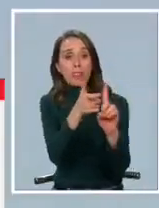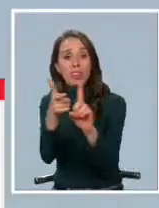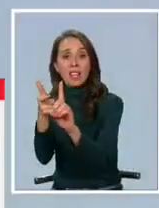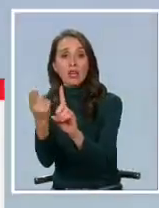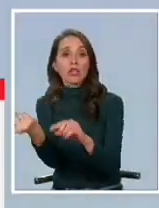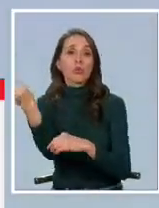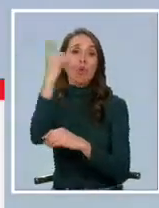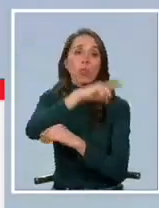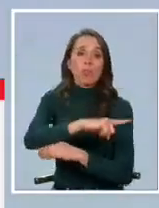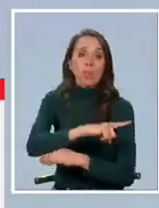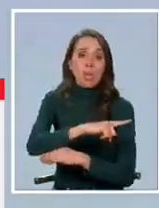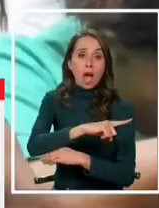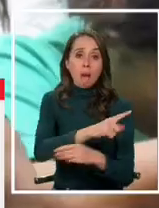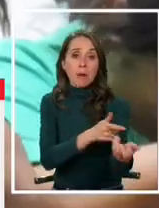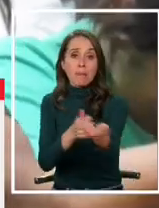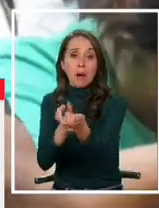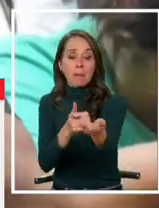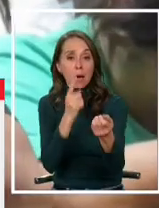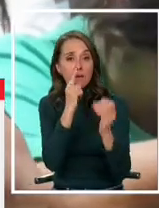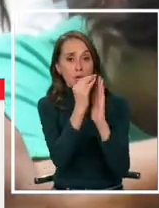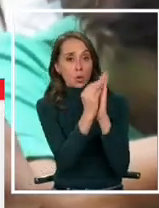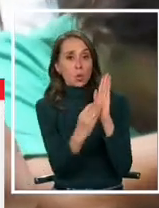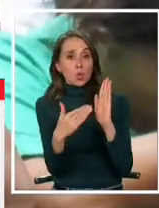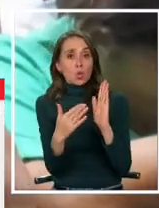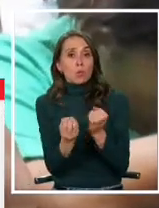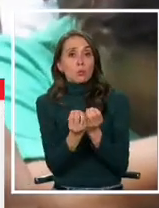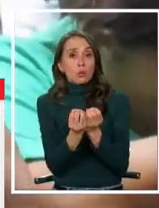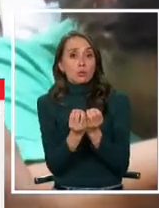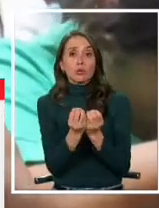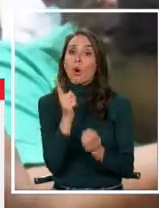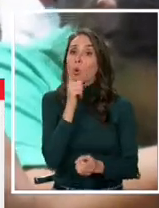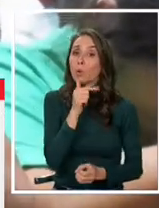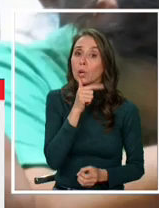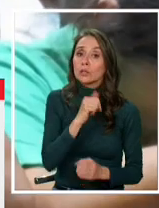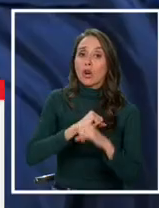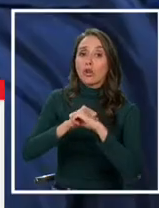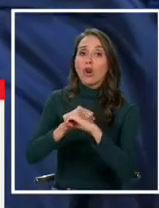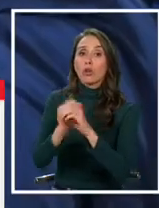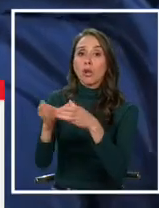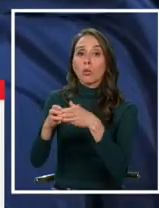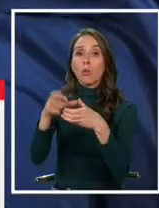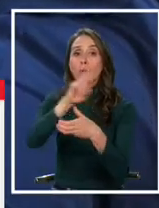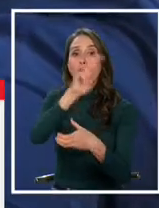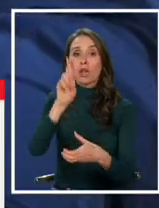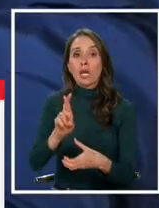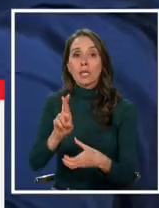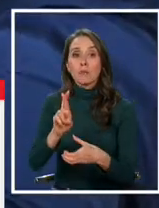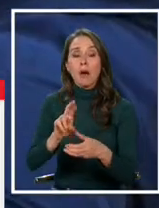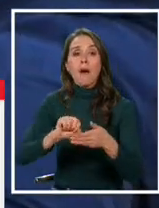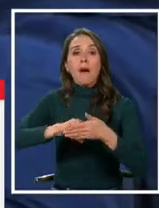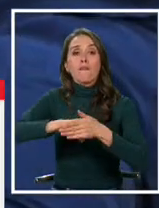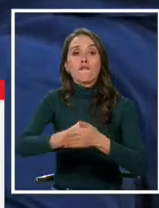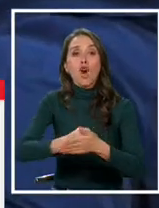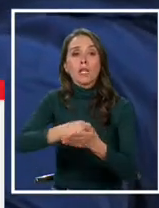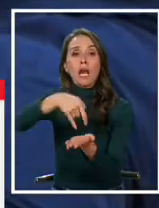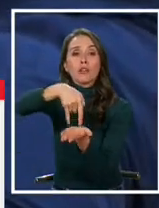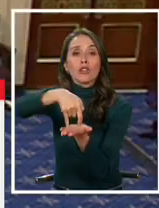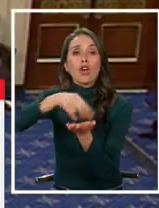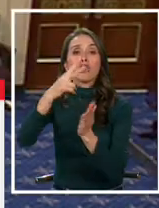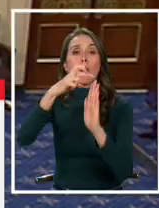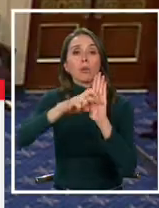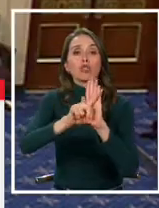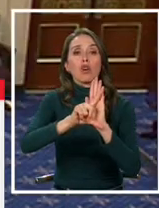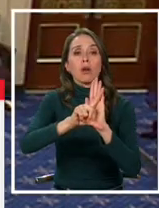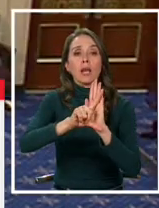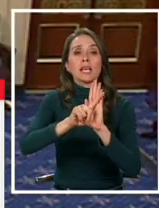al día frente a esta alarmante cifra crecen los cuestionamientos contra los republicanos por bloquear dos proyectos de ley